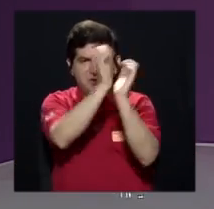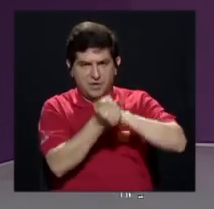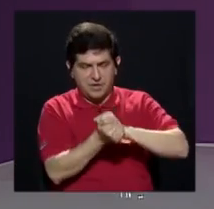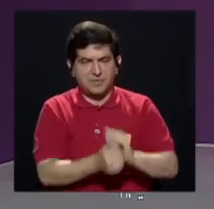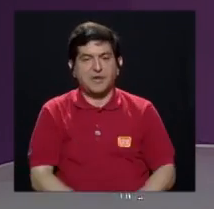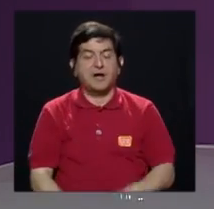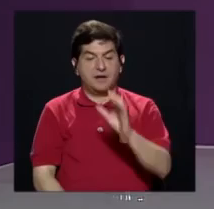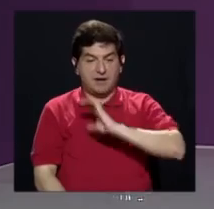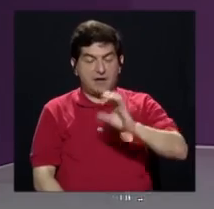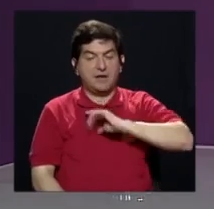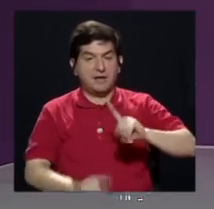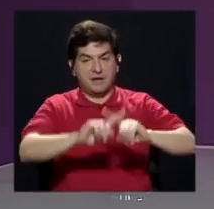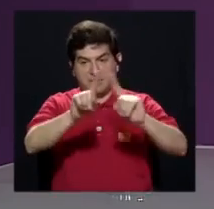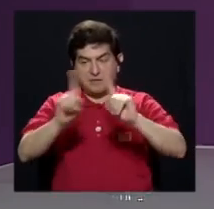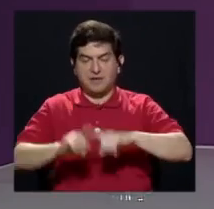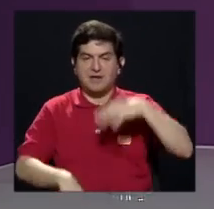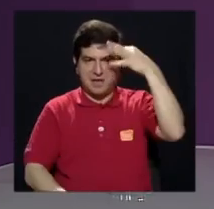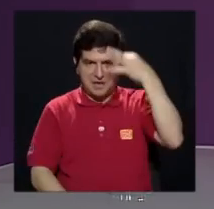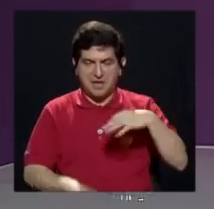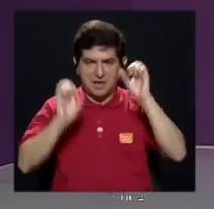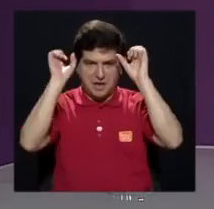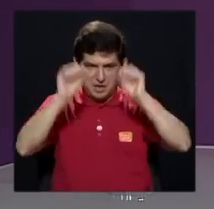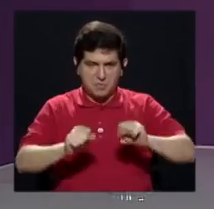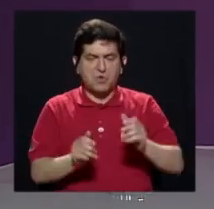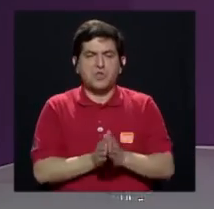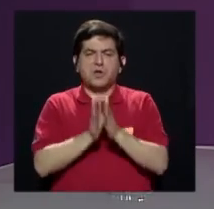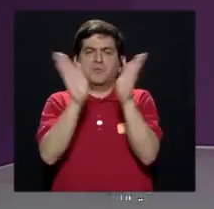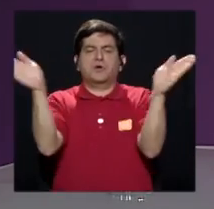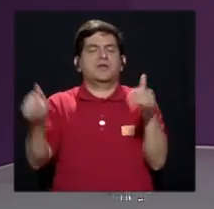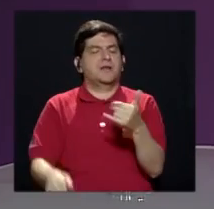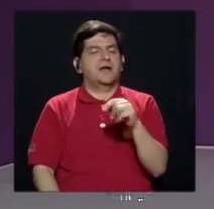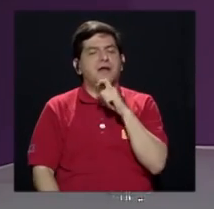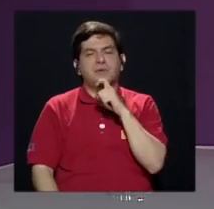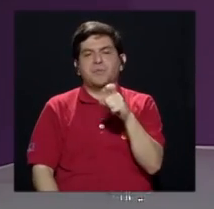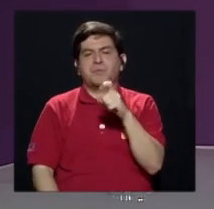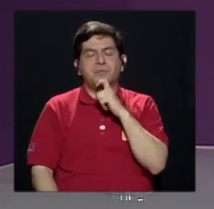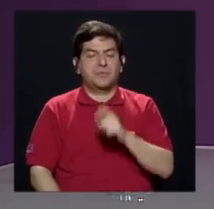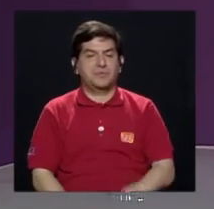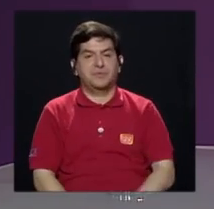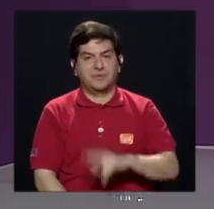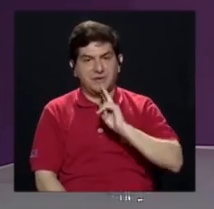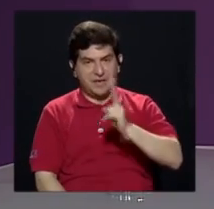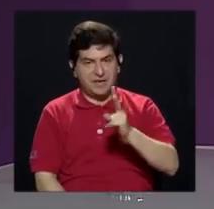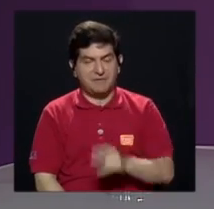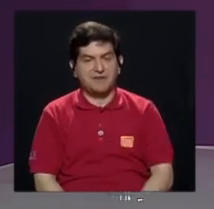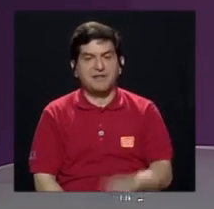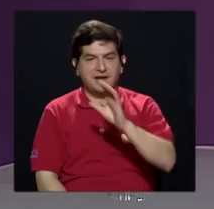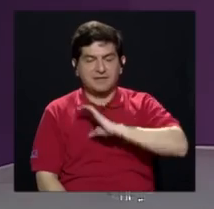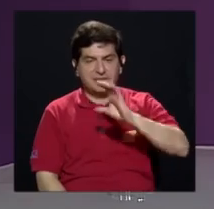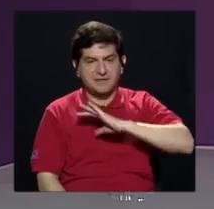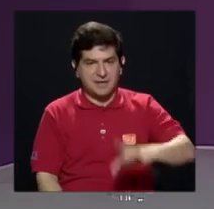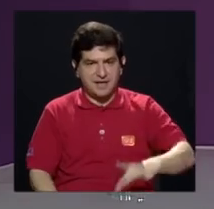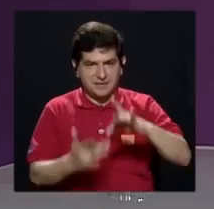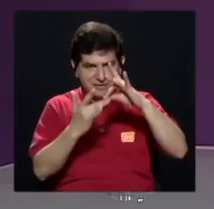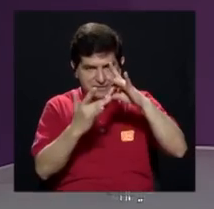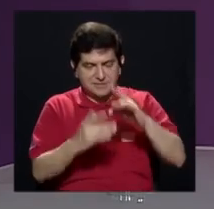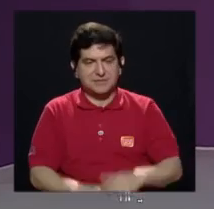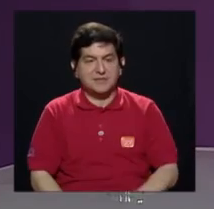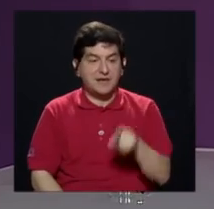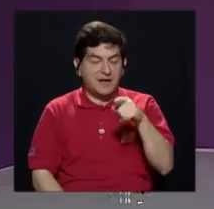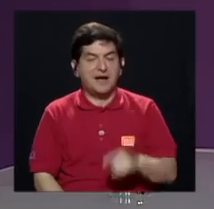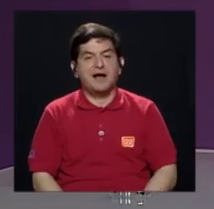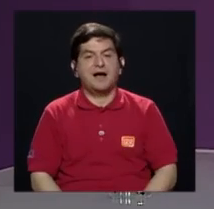particularidades creer que podemos generalizar es muy difícil en realidad la particularidad hacia el desempeño